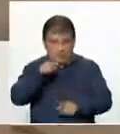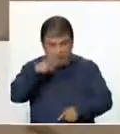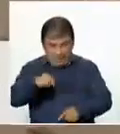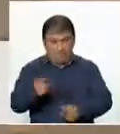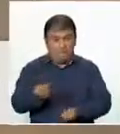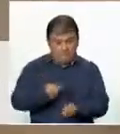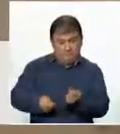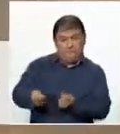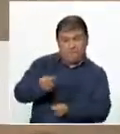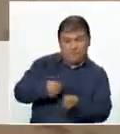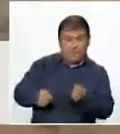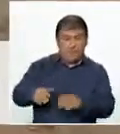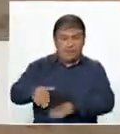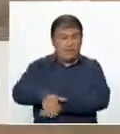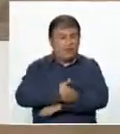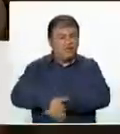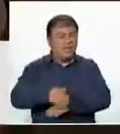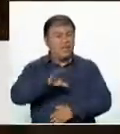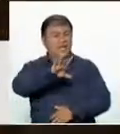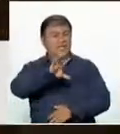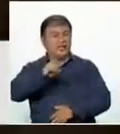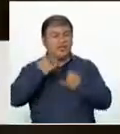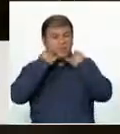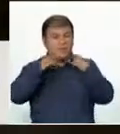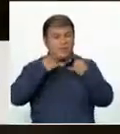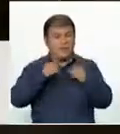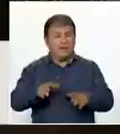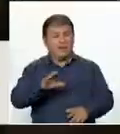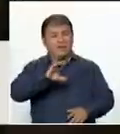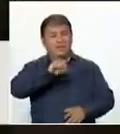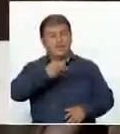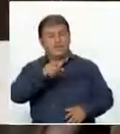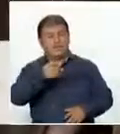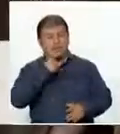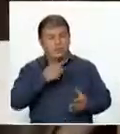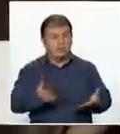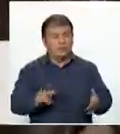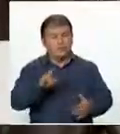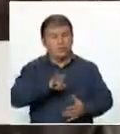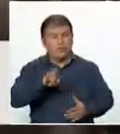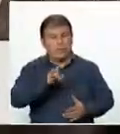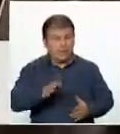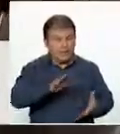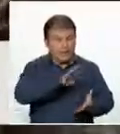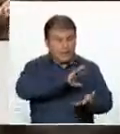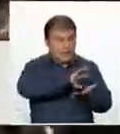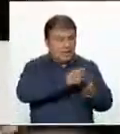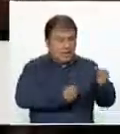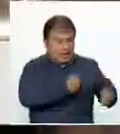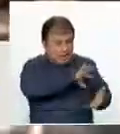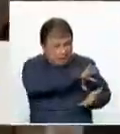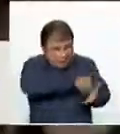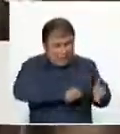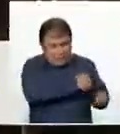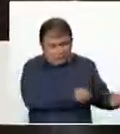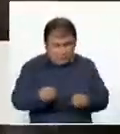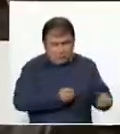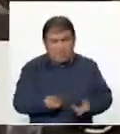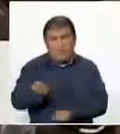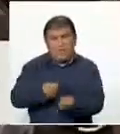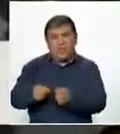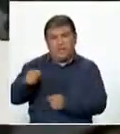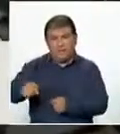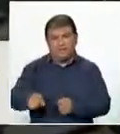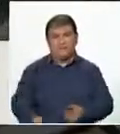aquí, en esta galería ubicada en la 50 de Independencia, los chalacos presuntamente se valían para desmantelar vehículos robados.